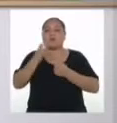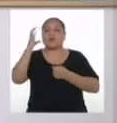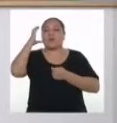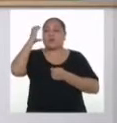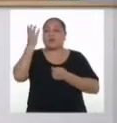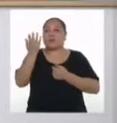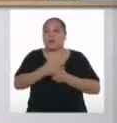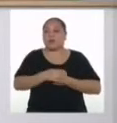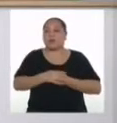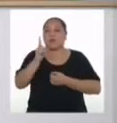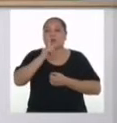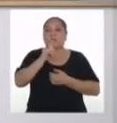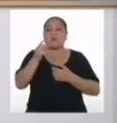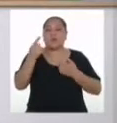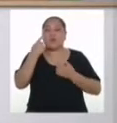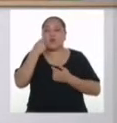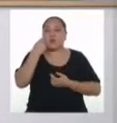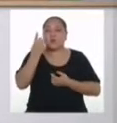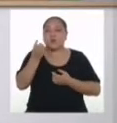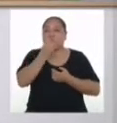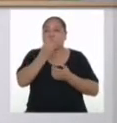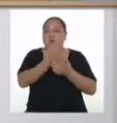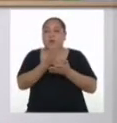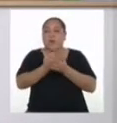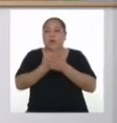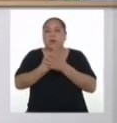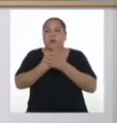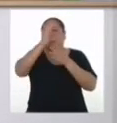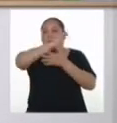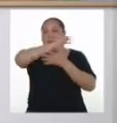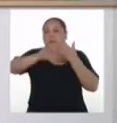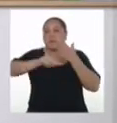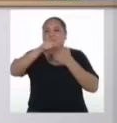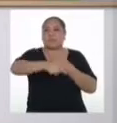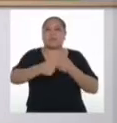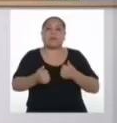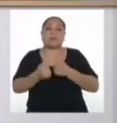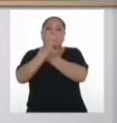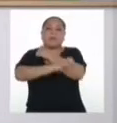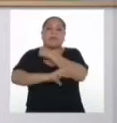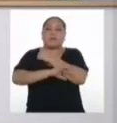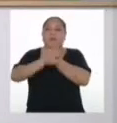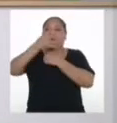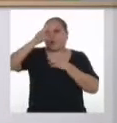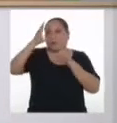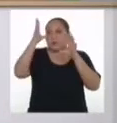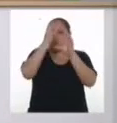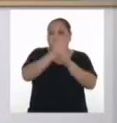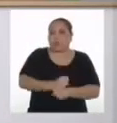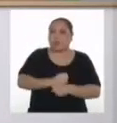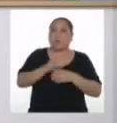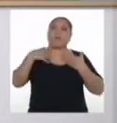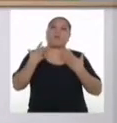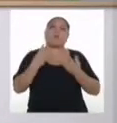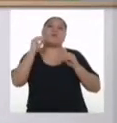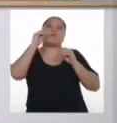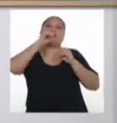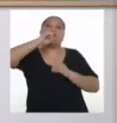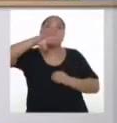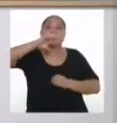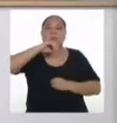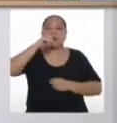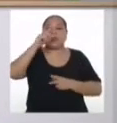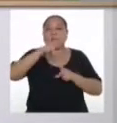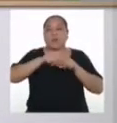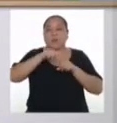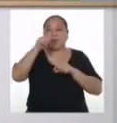las cuencas si no conocemos bien las características de nuestra realidad. A modo de conclusión, podemos afirmar